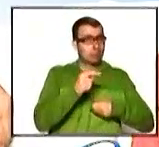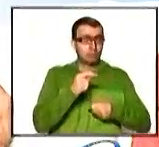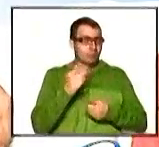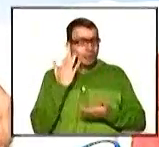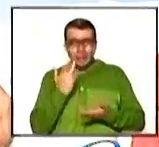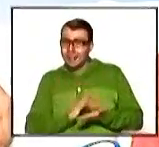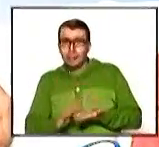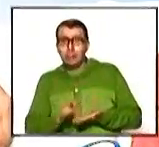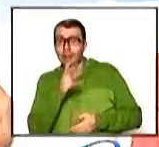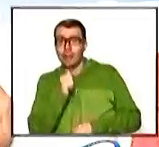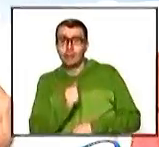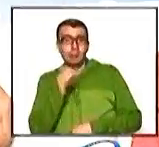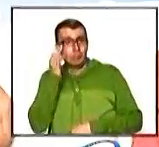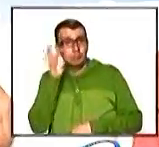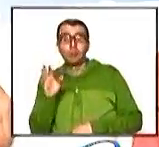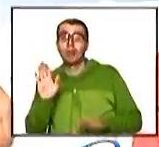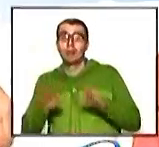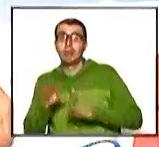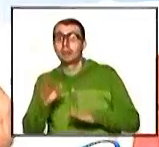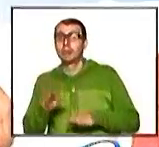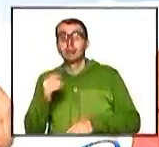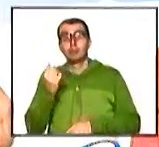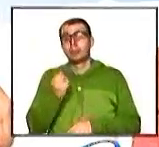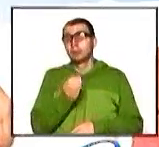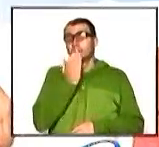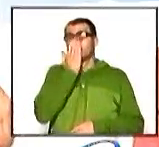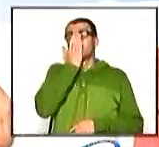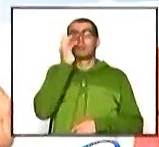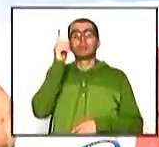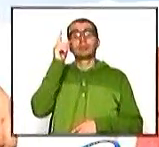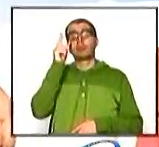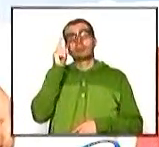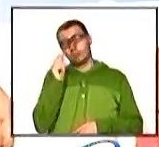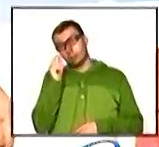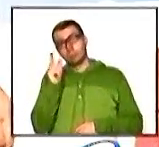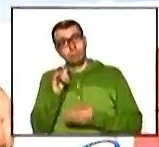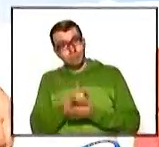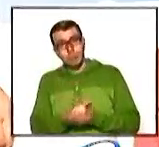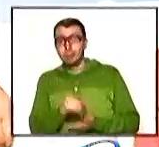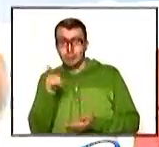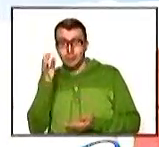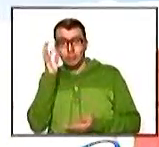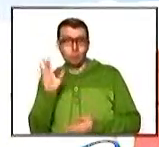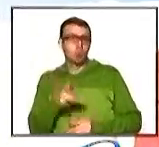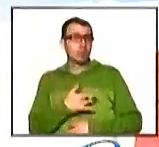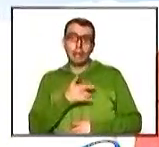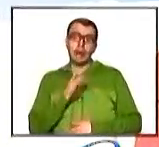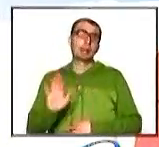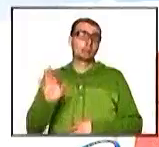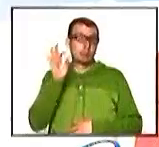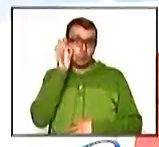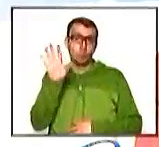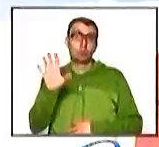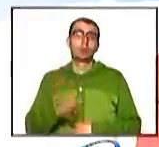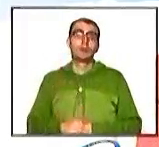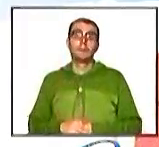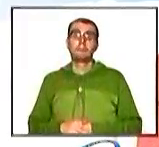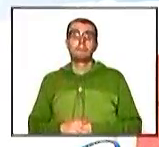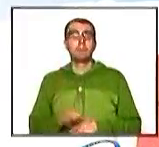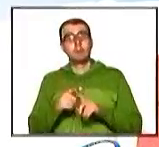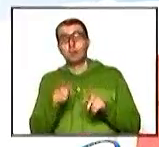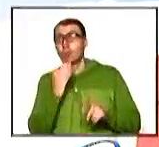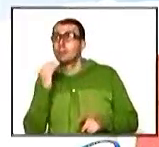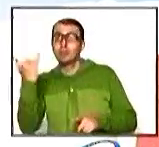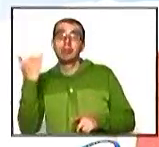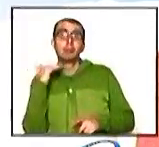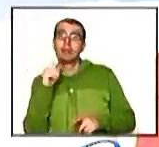cirugía, muchas veces el anestésico. Entonces, volviendo al tema de Armenia, entonces el paciente se le prepara para la